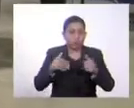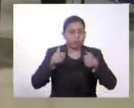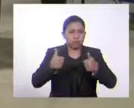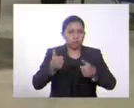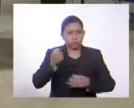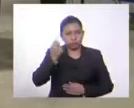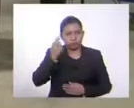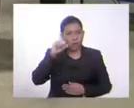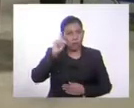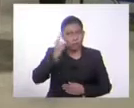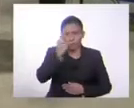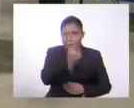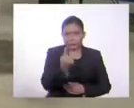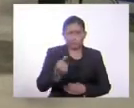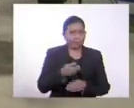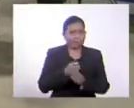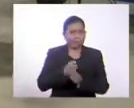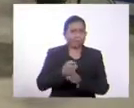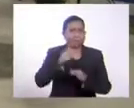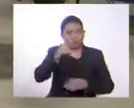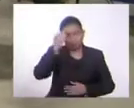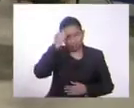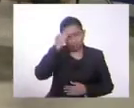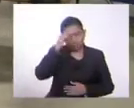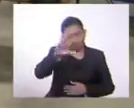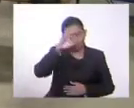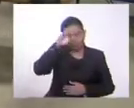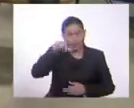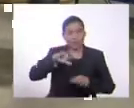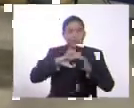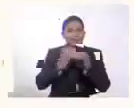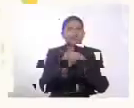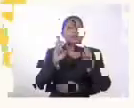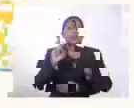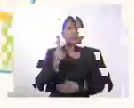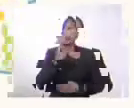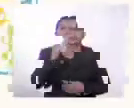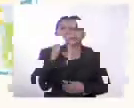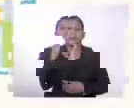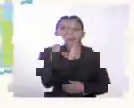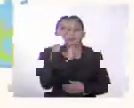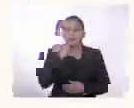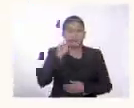de primer año. Los esperamos el próximo jueves. Adiós.